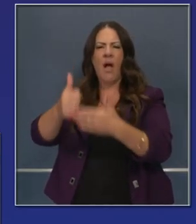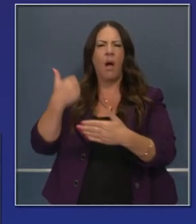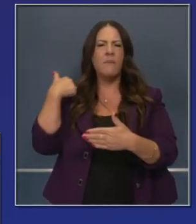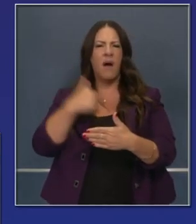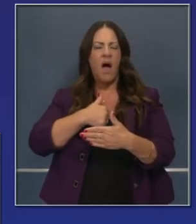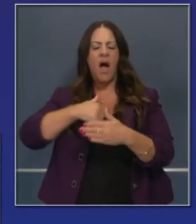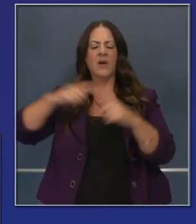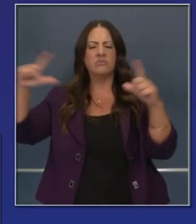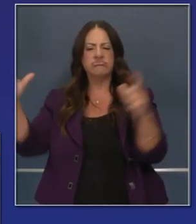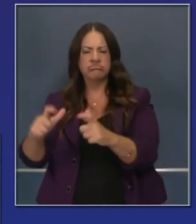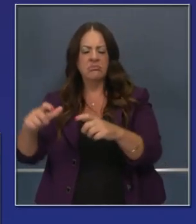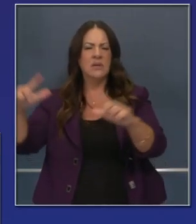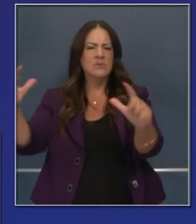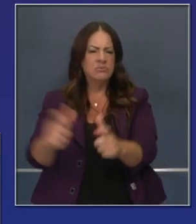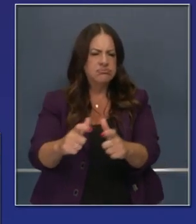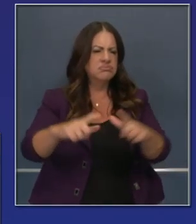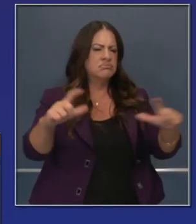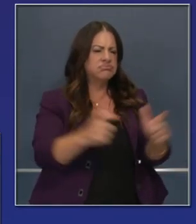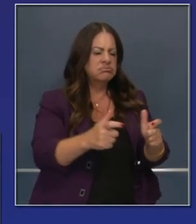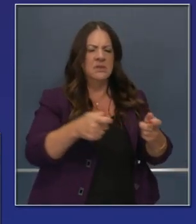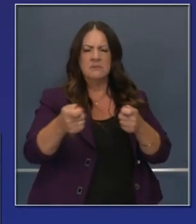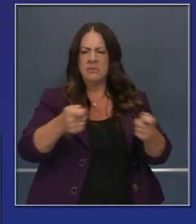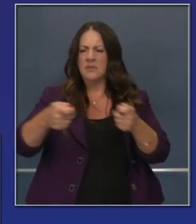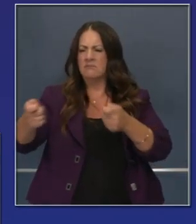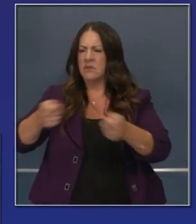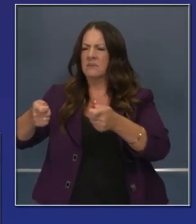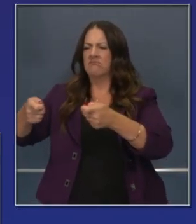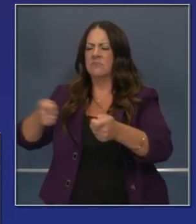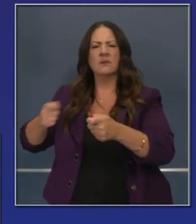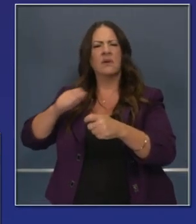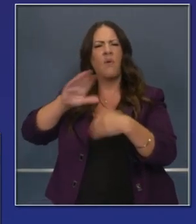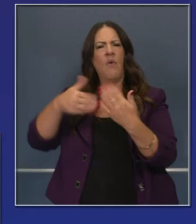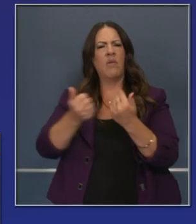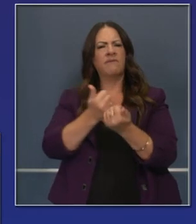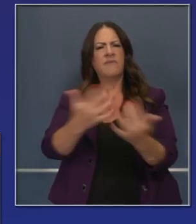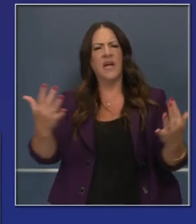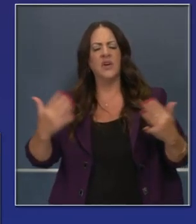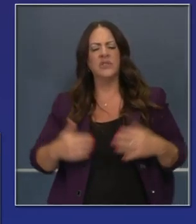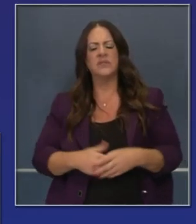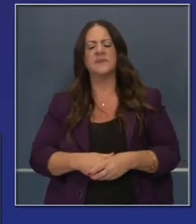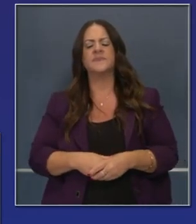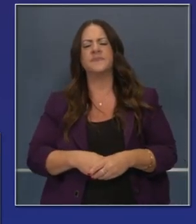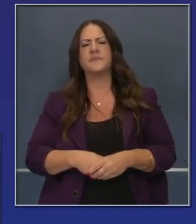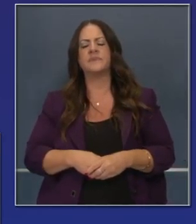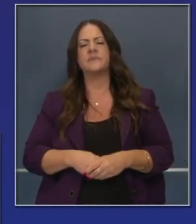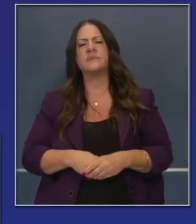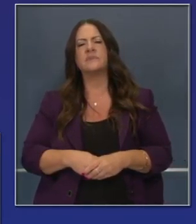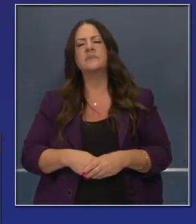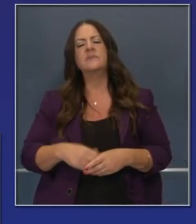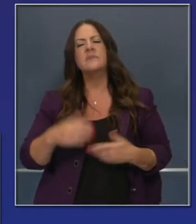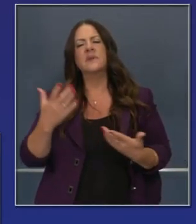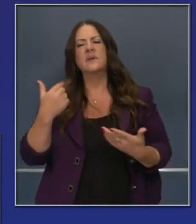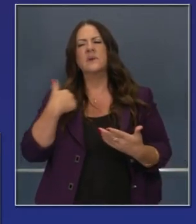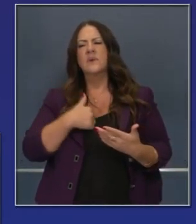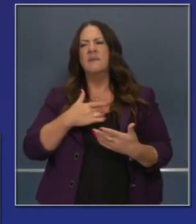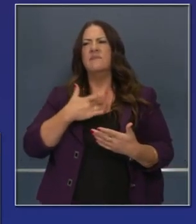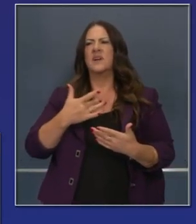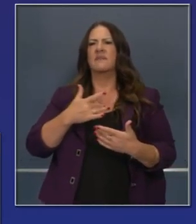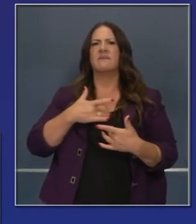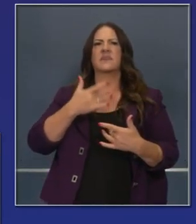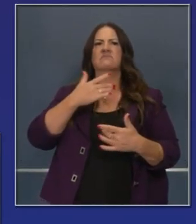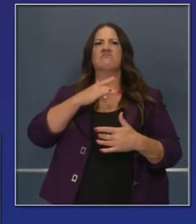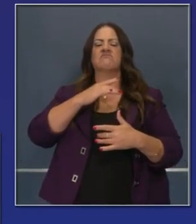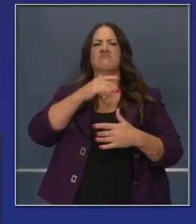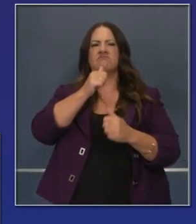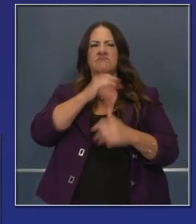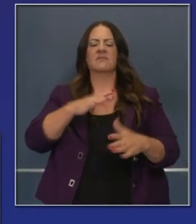esa ayuda. Y reitero que estamos completamente operando a toda máquina,